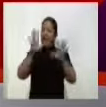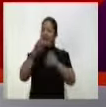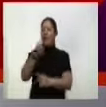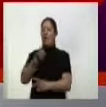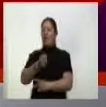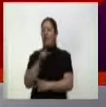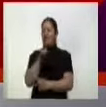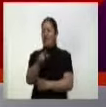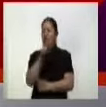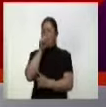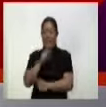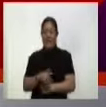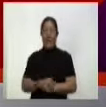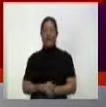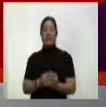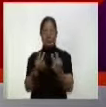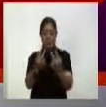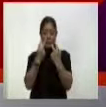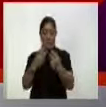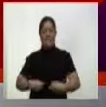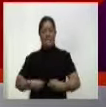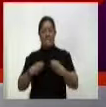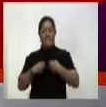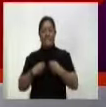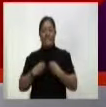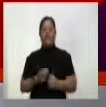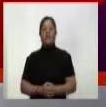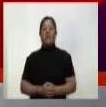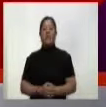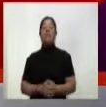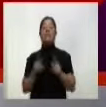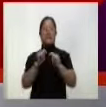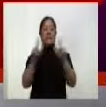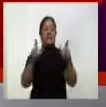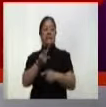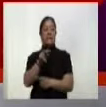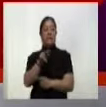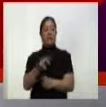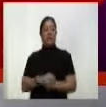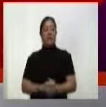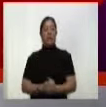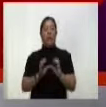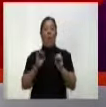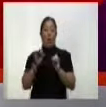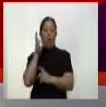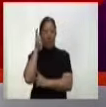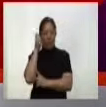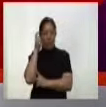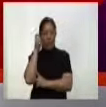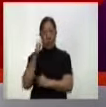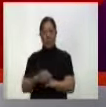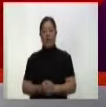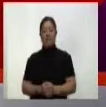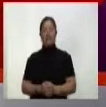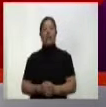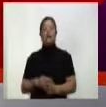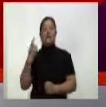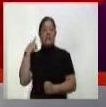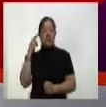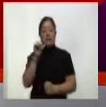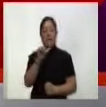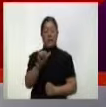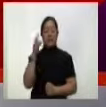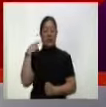saludo también a usted, que nos está viendo en vivo a través de la señal de Tlaxcala Televisión o nos está escuchando a través de Radio